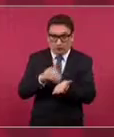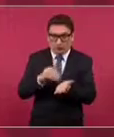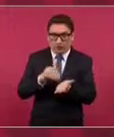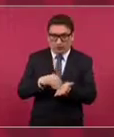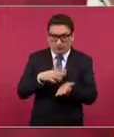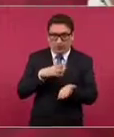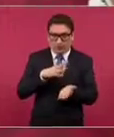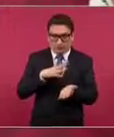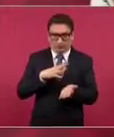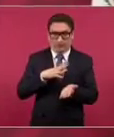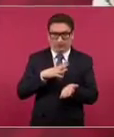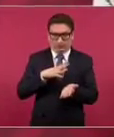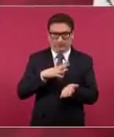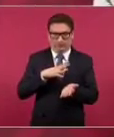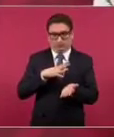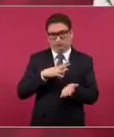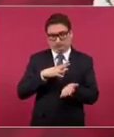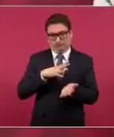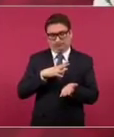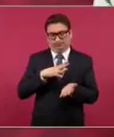no va a desaparecer